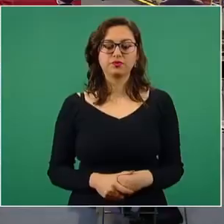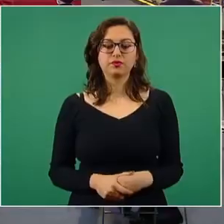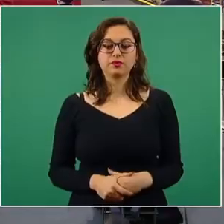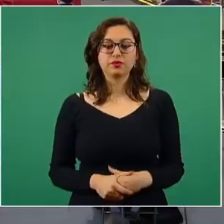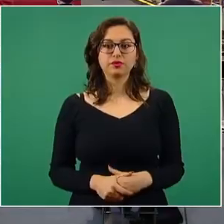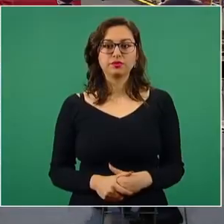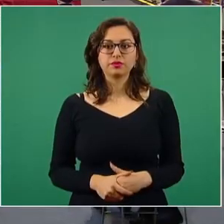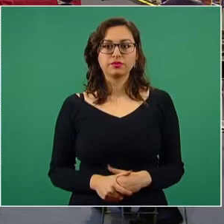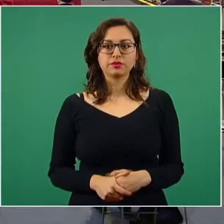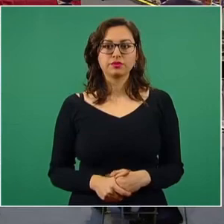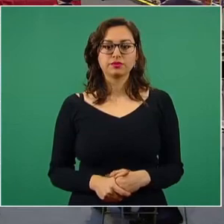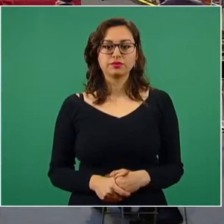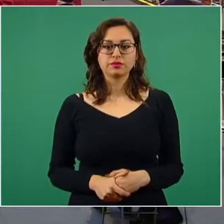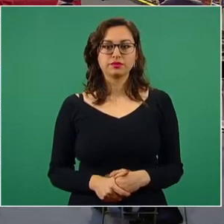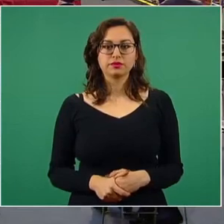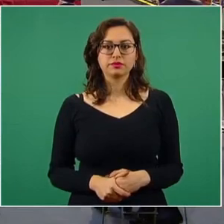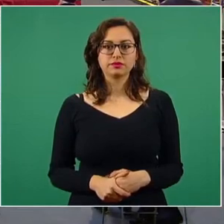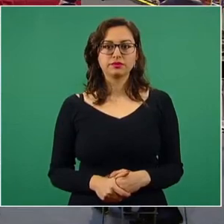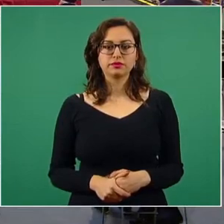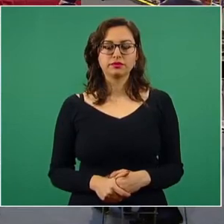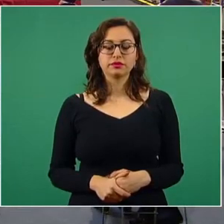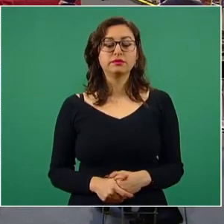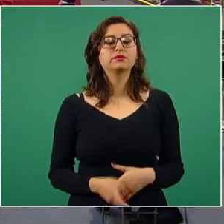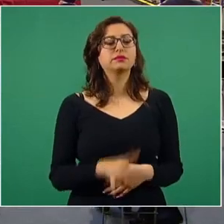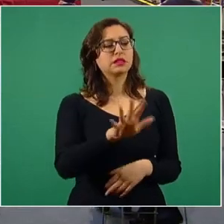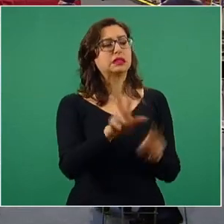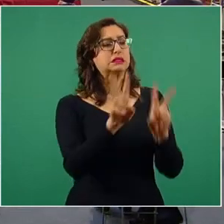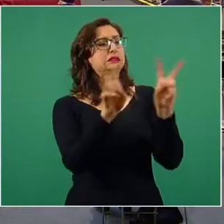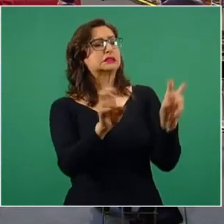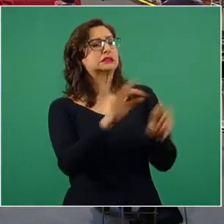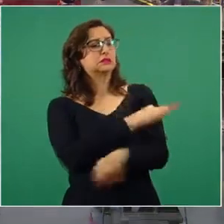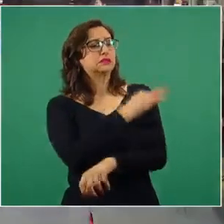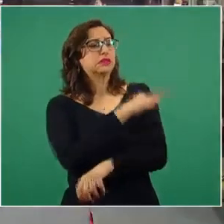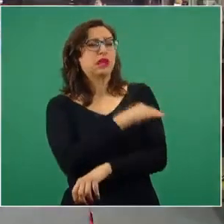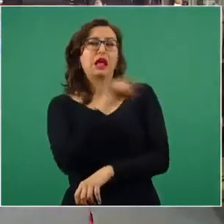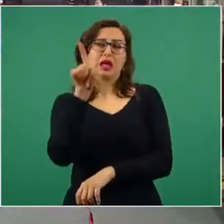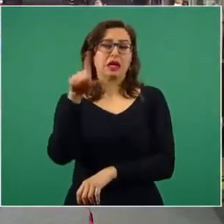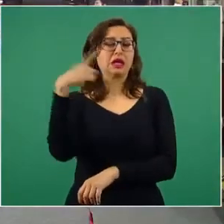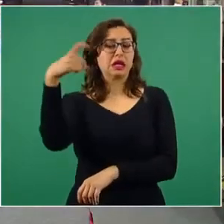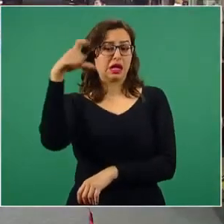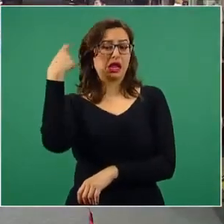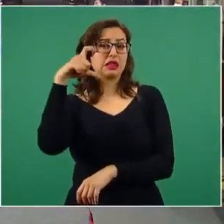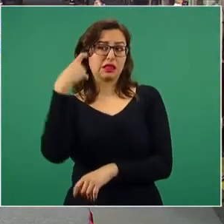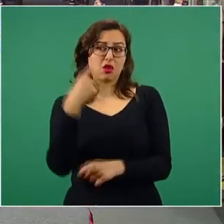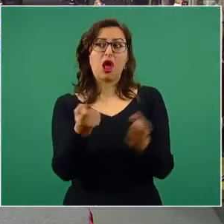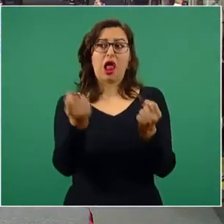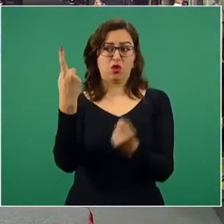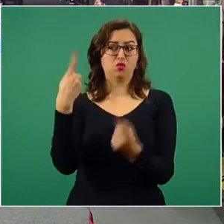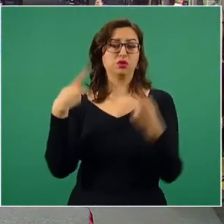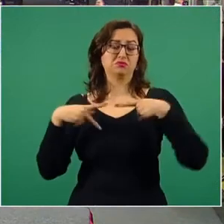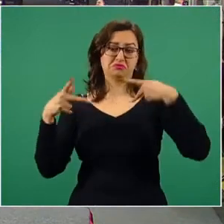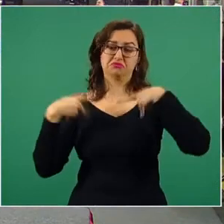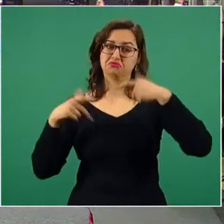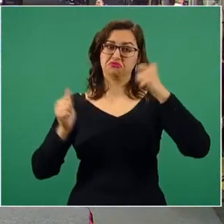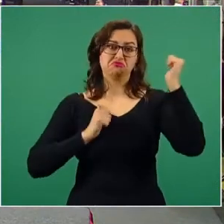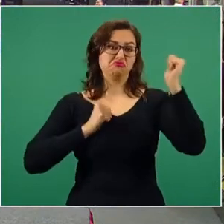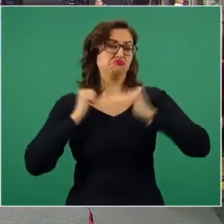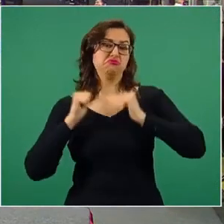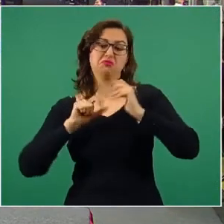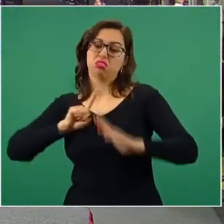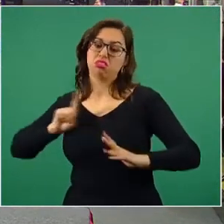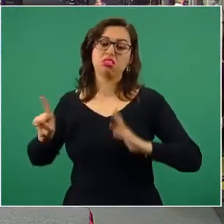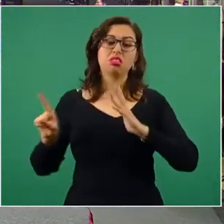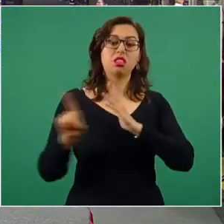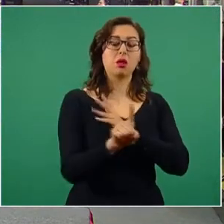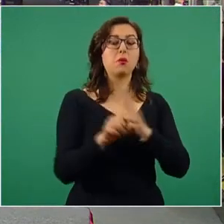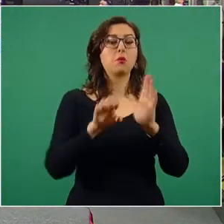Respecto también a las vacunas, señor presidente, en Querétaro se han dado esas malas prácticas también de adelantarse a vacunarse. Tal es el caso de